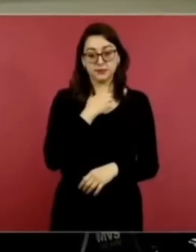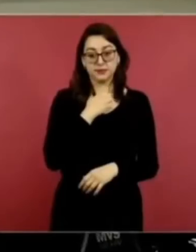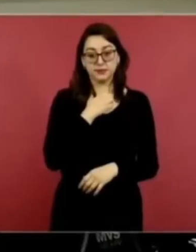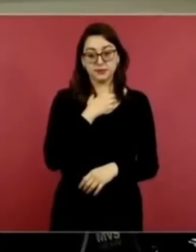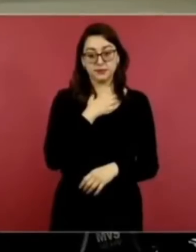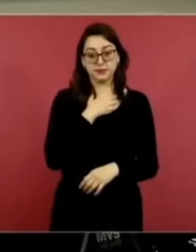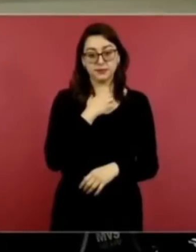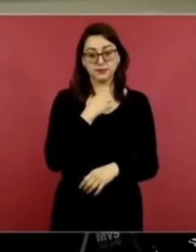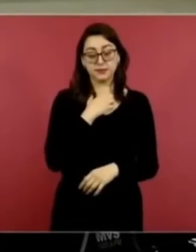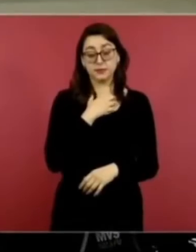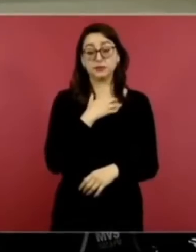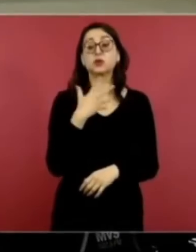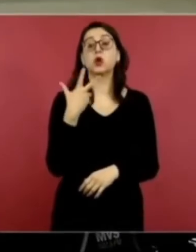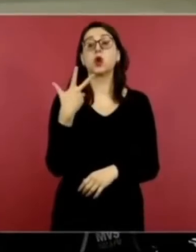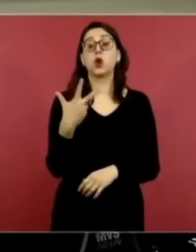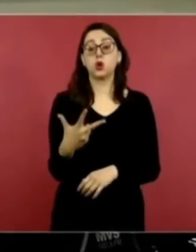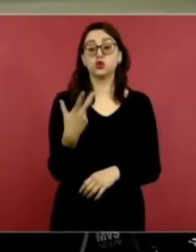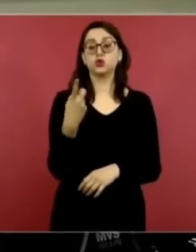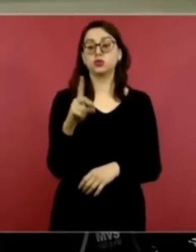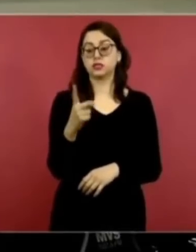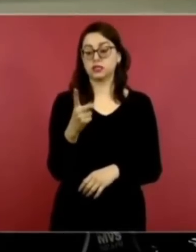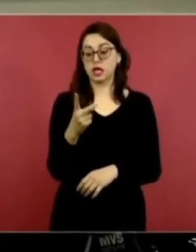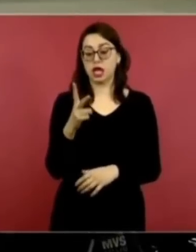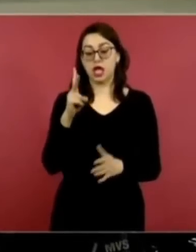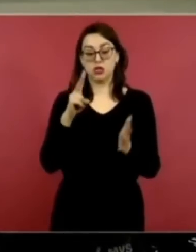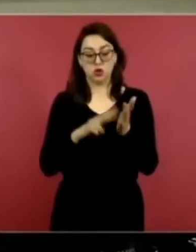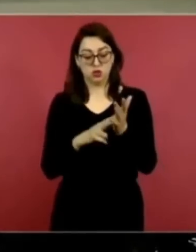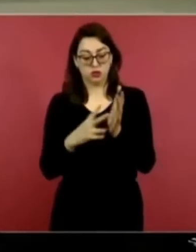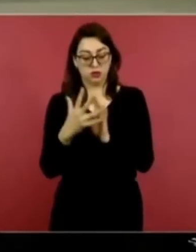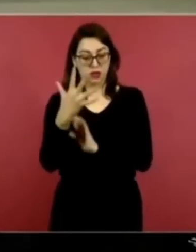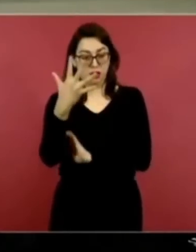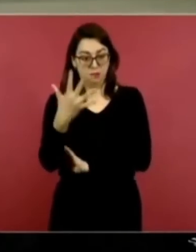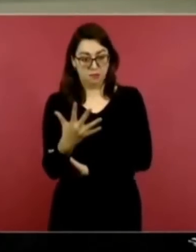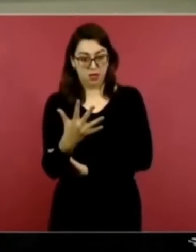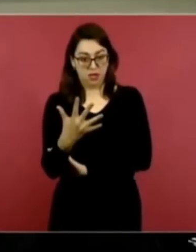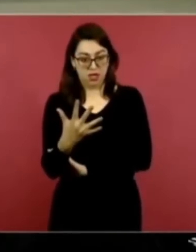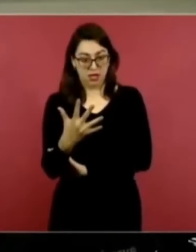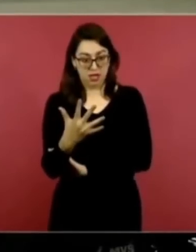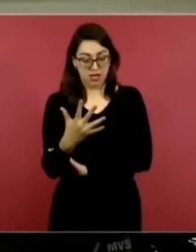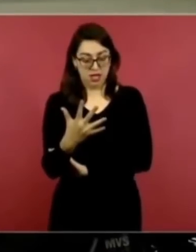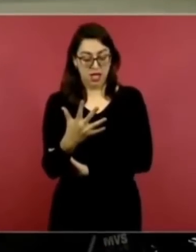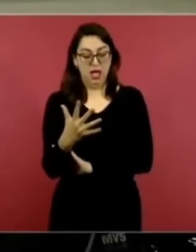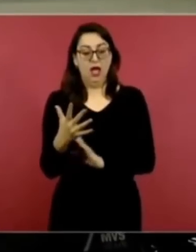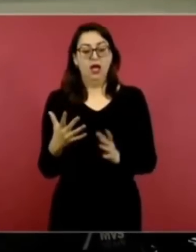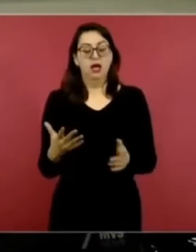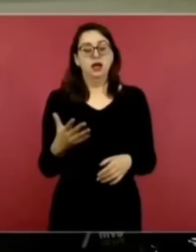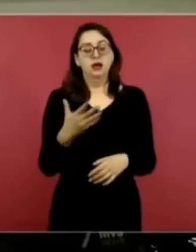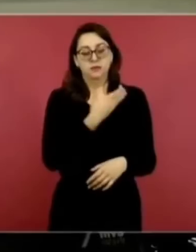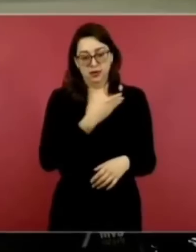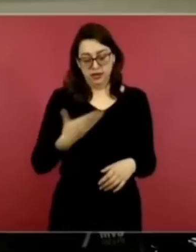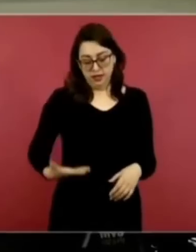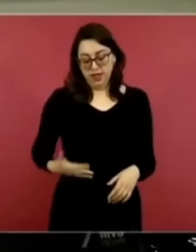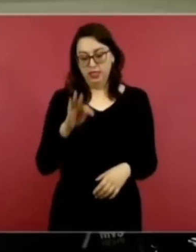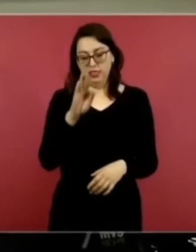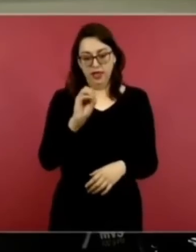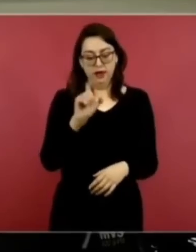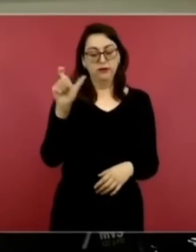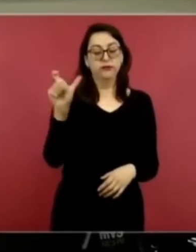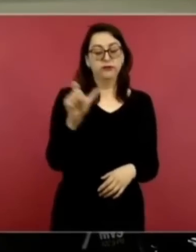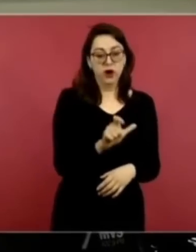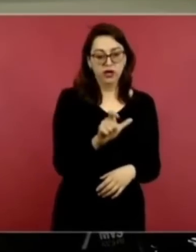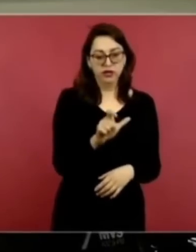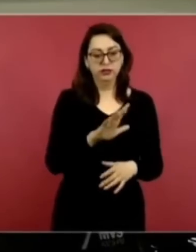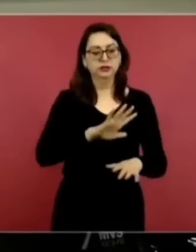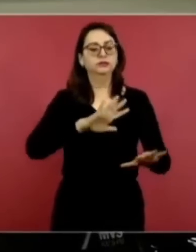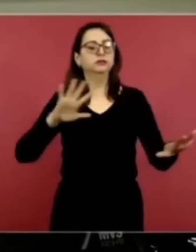el 8 de diciembre de 2005 ya durante el foxismo el PRI y el PAN reformaron la